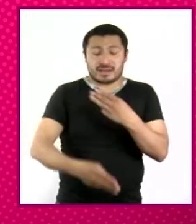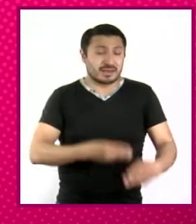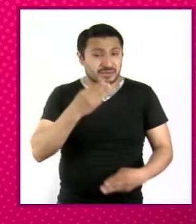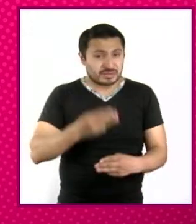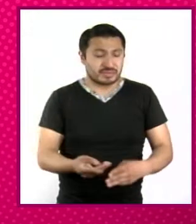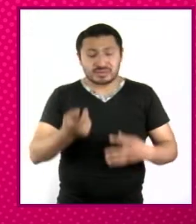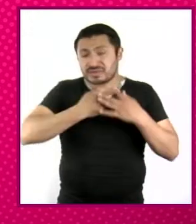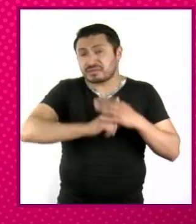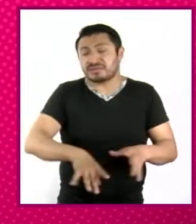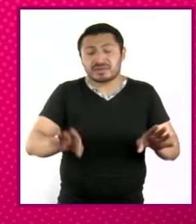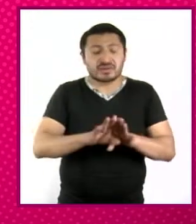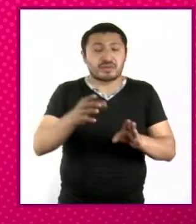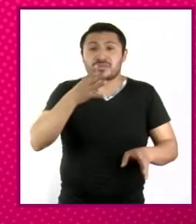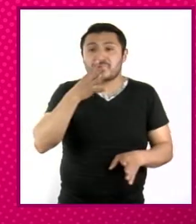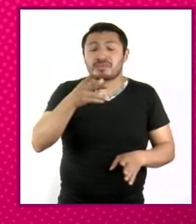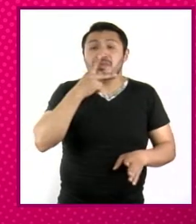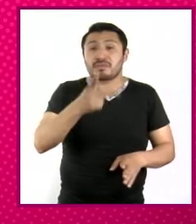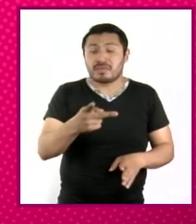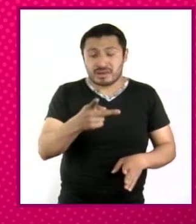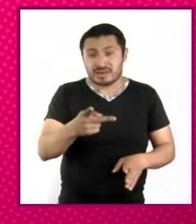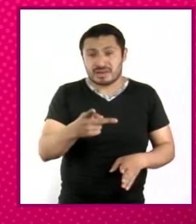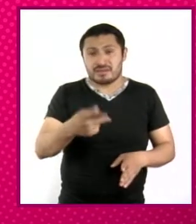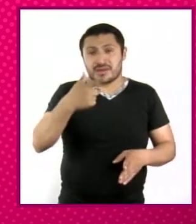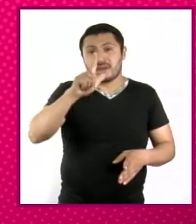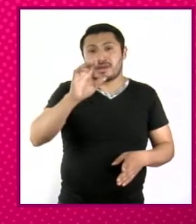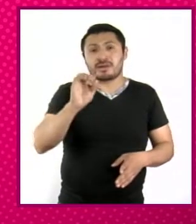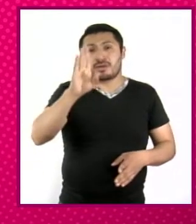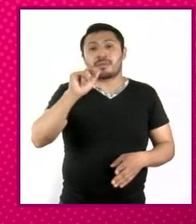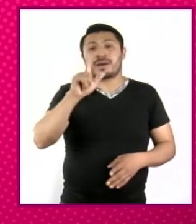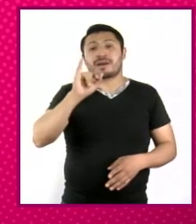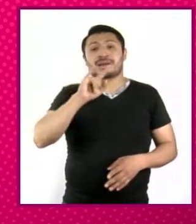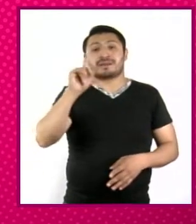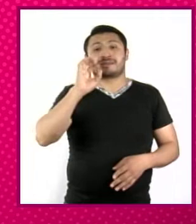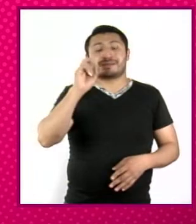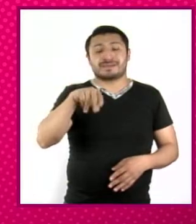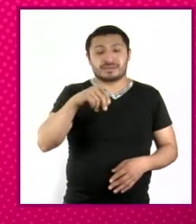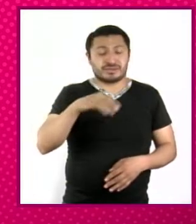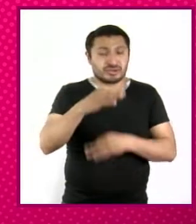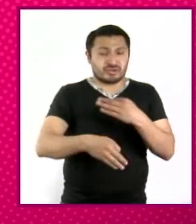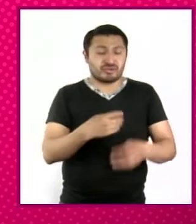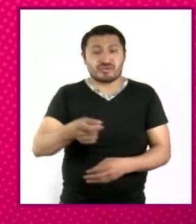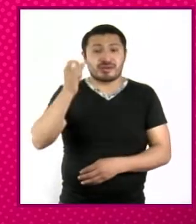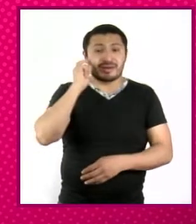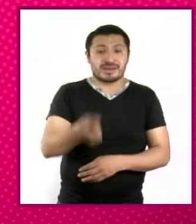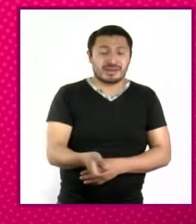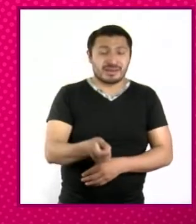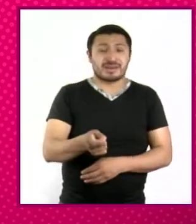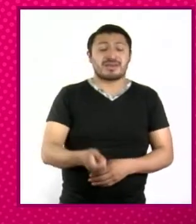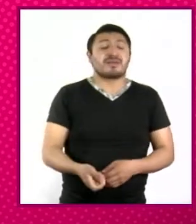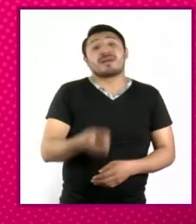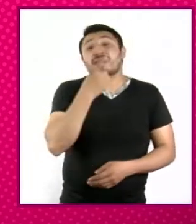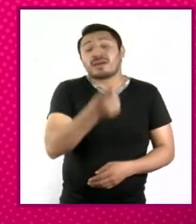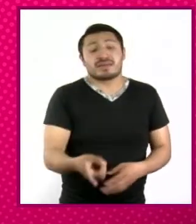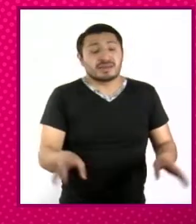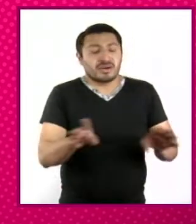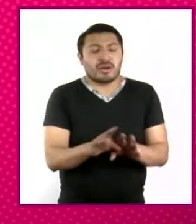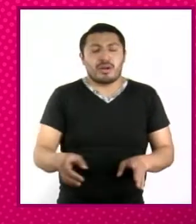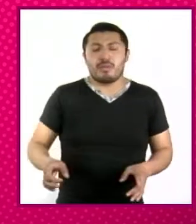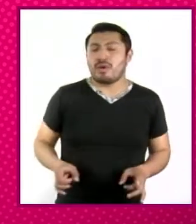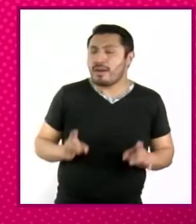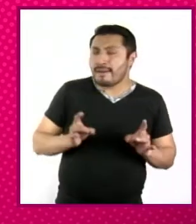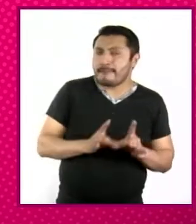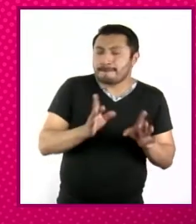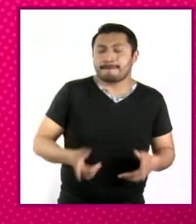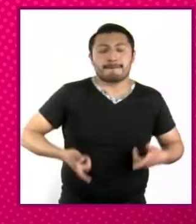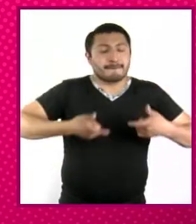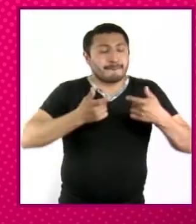se hablaba de los términos, o del término, de globalización y todo lo que significaba, se refería a un fenómeno